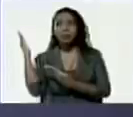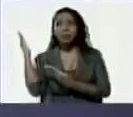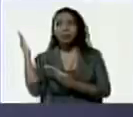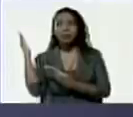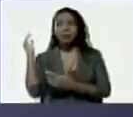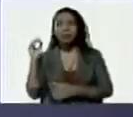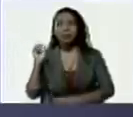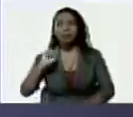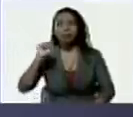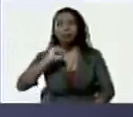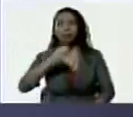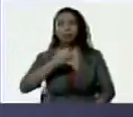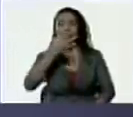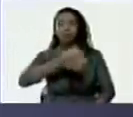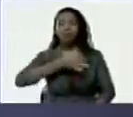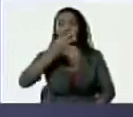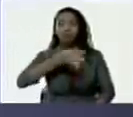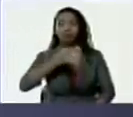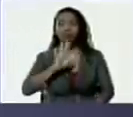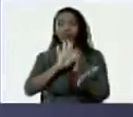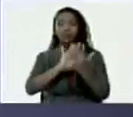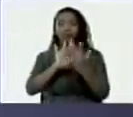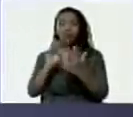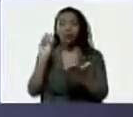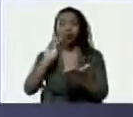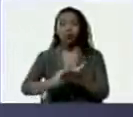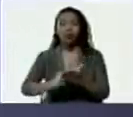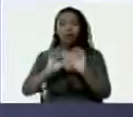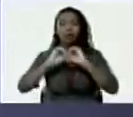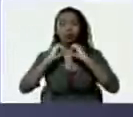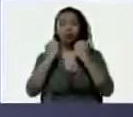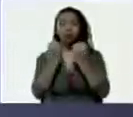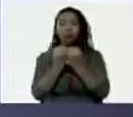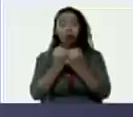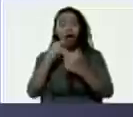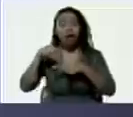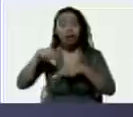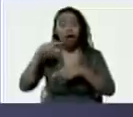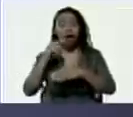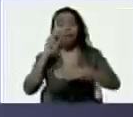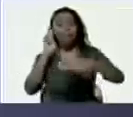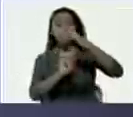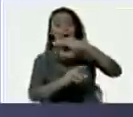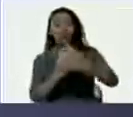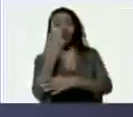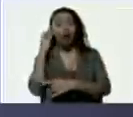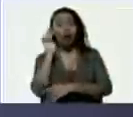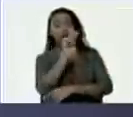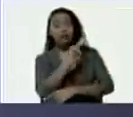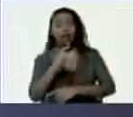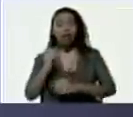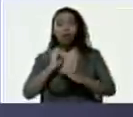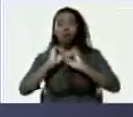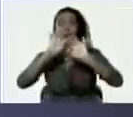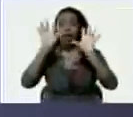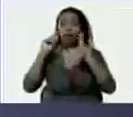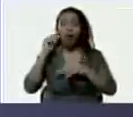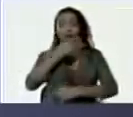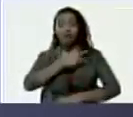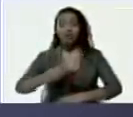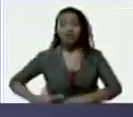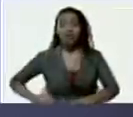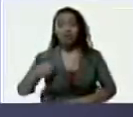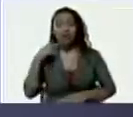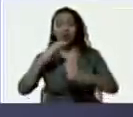Sí, muy buenas tardes. El contacto lo establecemos desde la sala de prensa Simón Bolívar en el Palacio de Miraflores. Las declaraciones las ofrece el vicepresidente sectorial